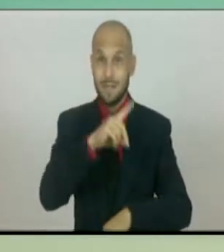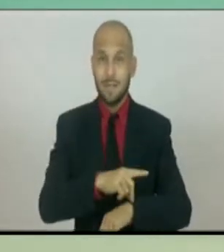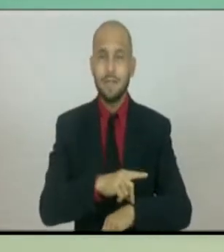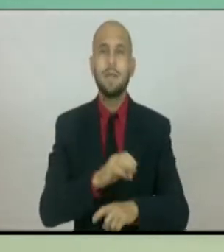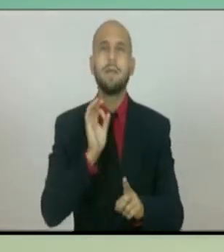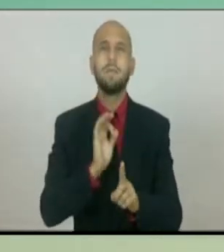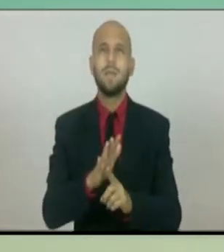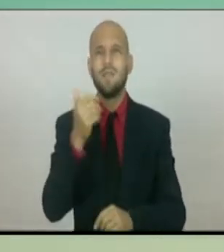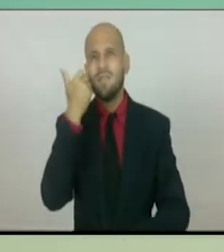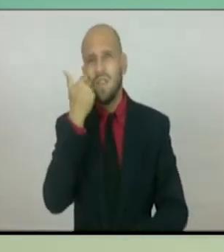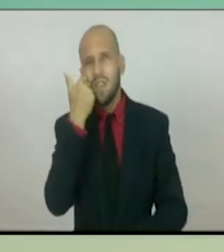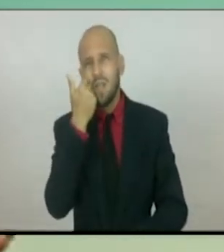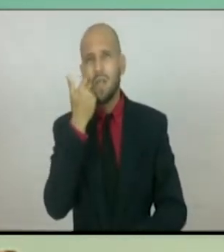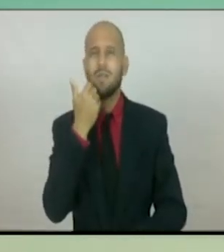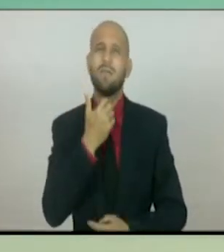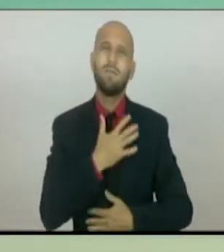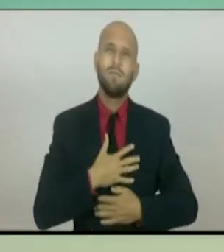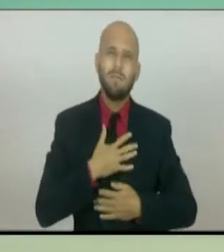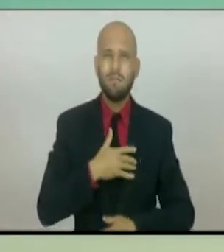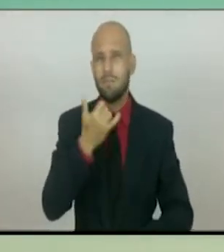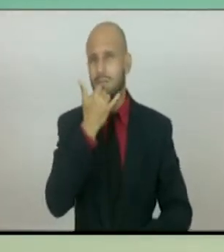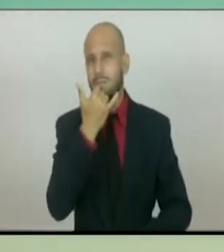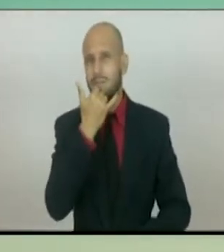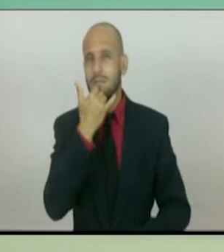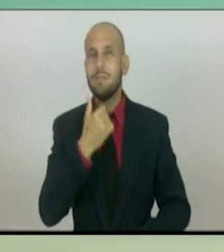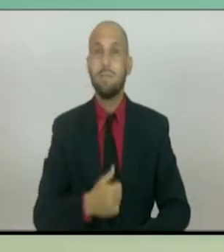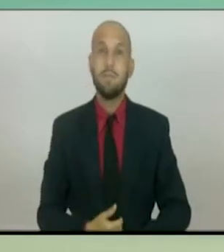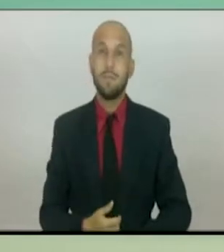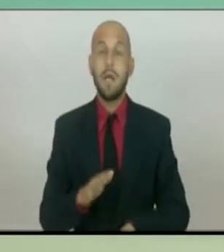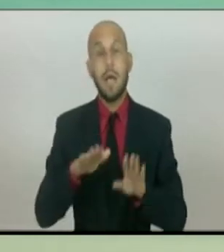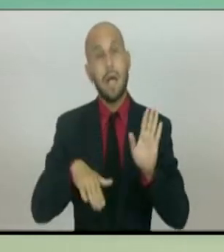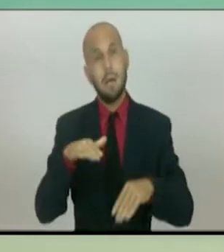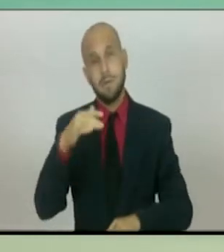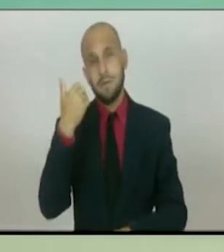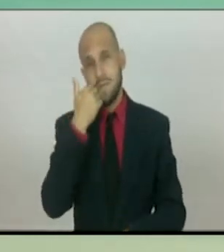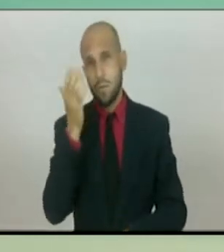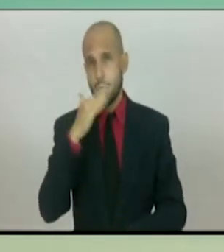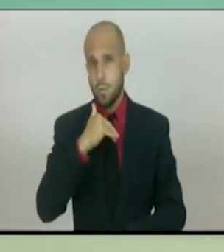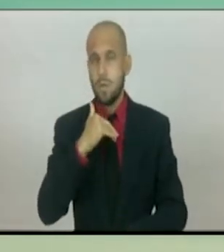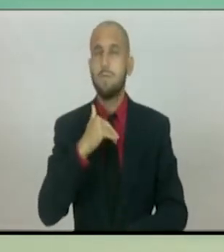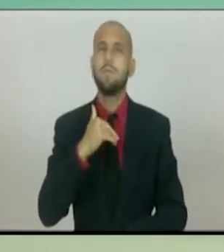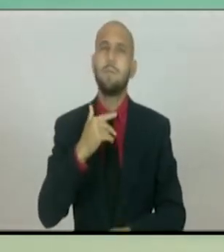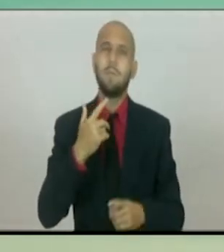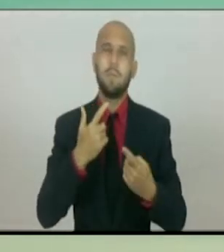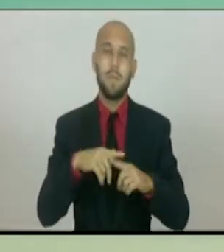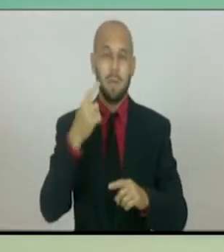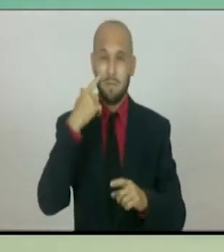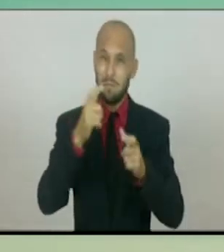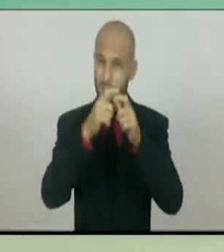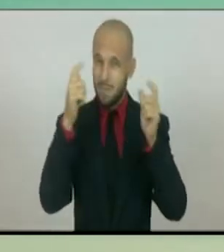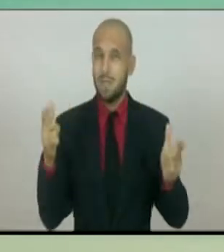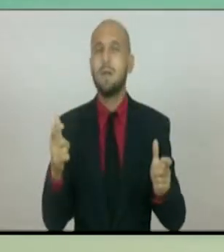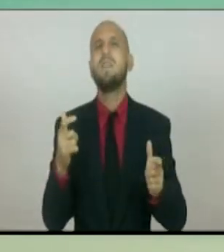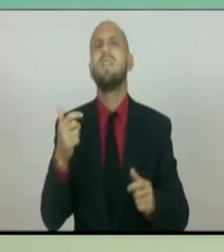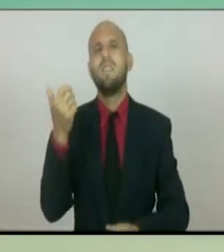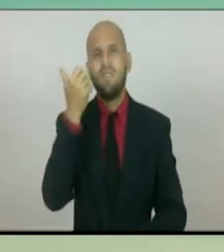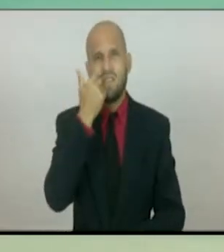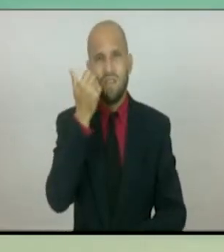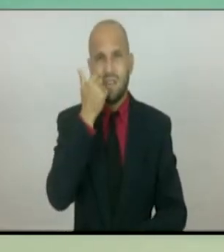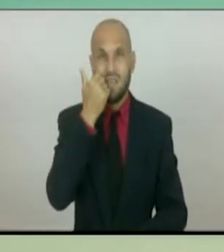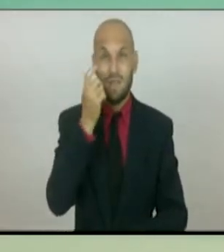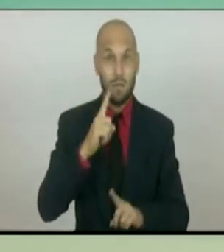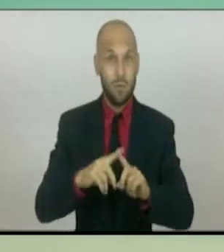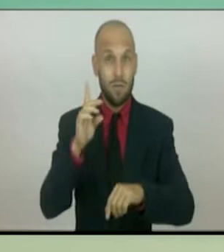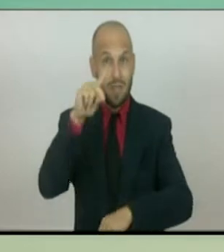con fiebre, que puede o no presentar el paciente fiebre, pero por lo general en un 90% de los casos se presenta con